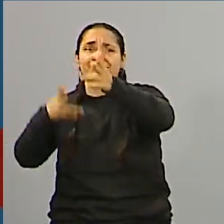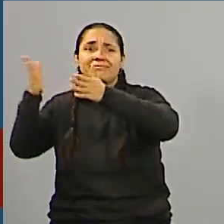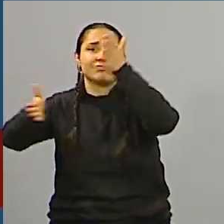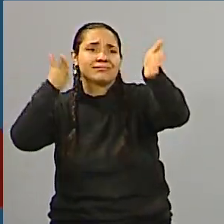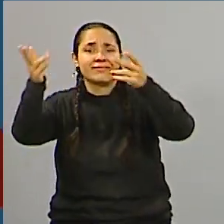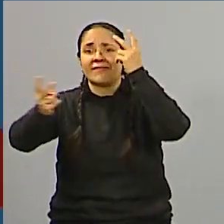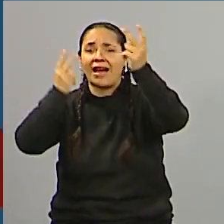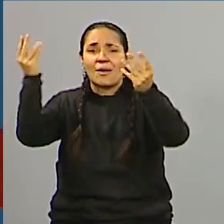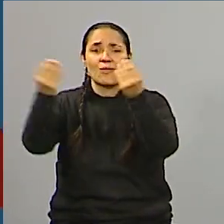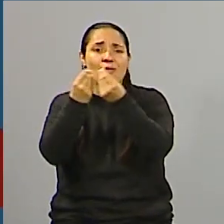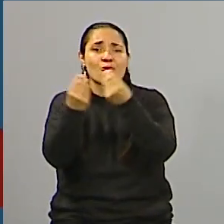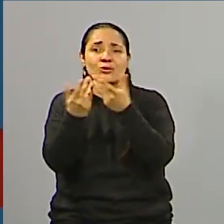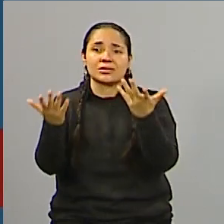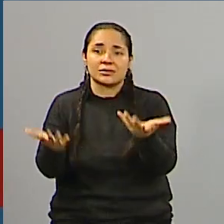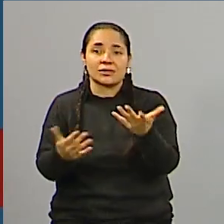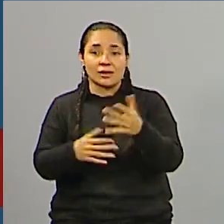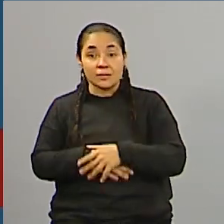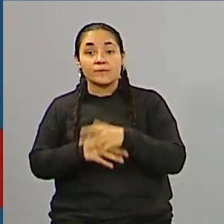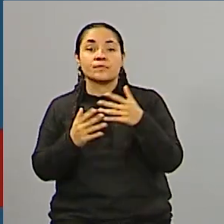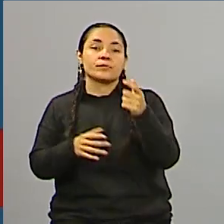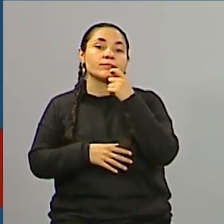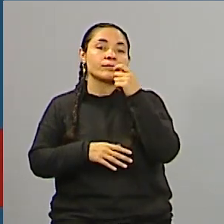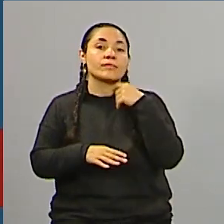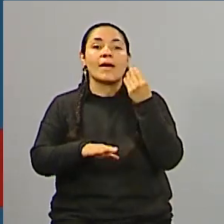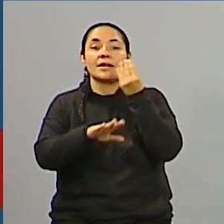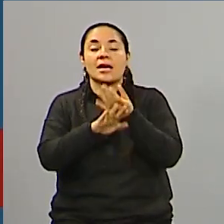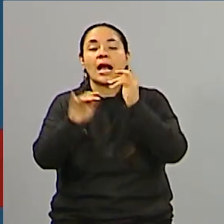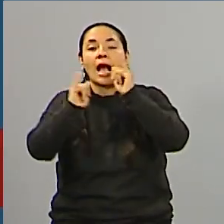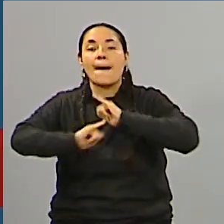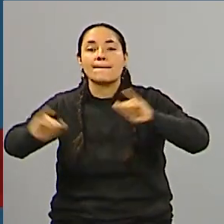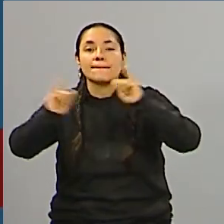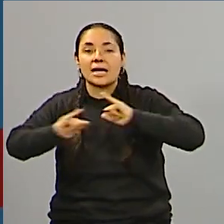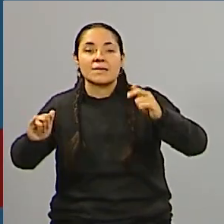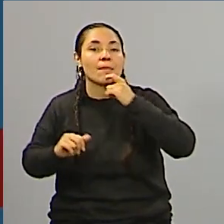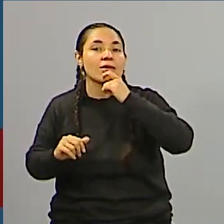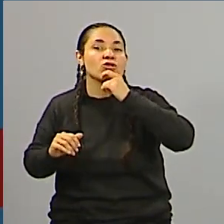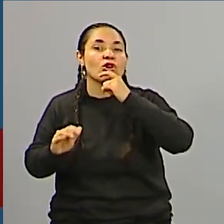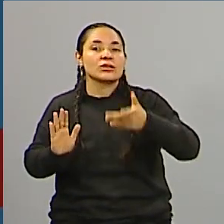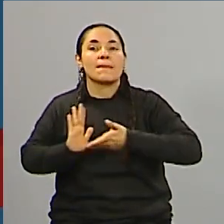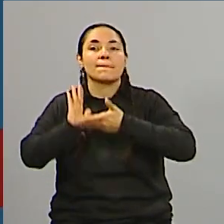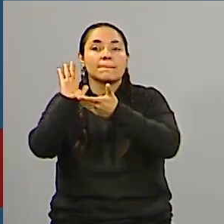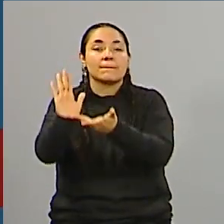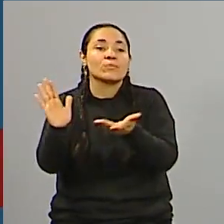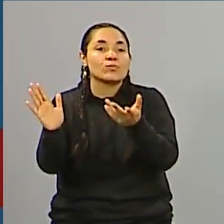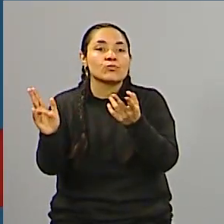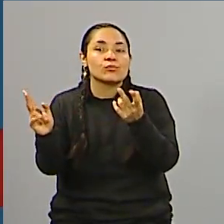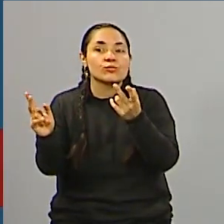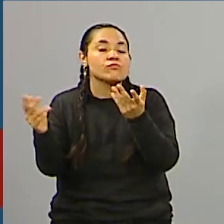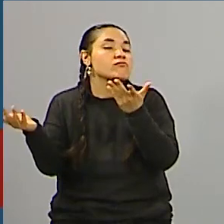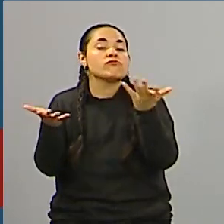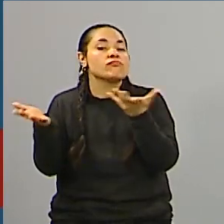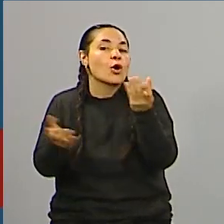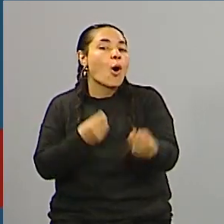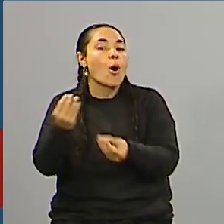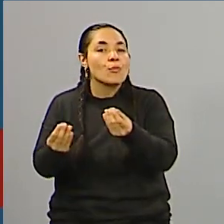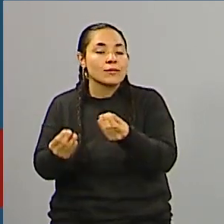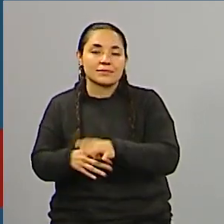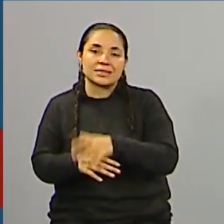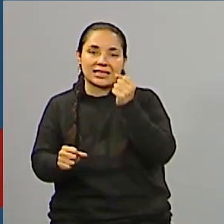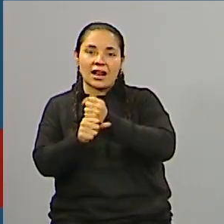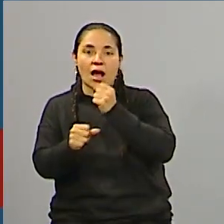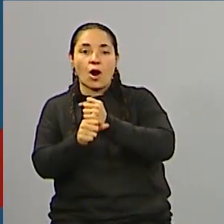fotos, también se hace de la cárcel. Es necesario, evidentemente, un trabajo también coordinado con otras áreas, también con otros gobiernos, porque no